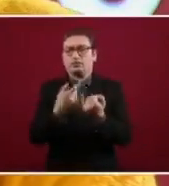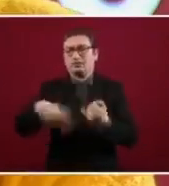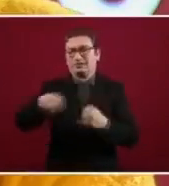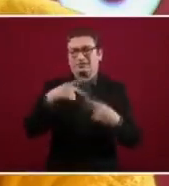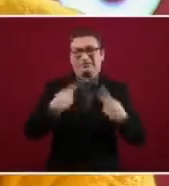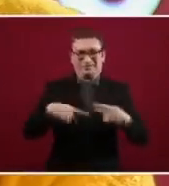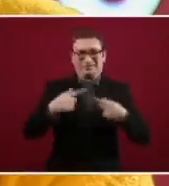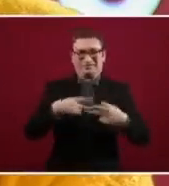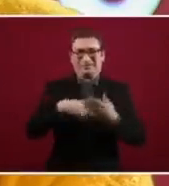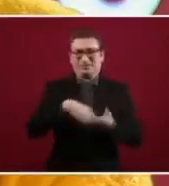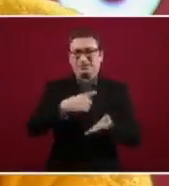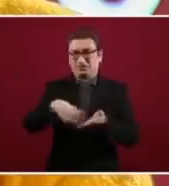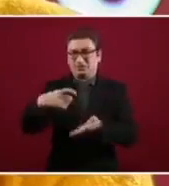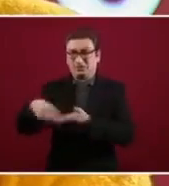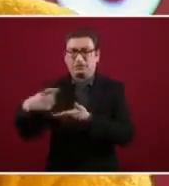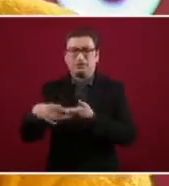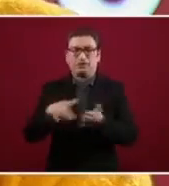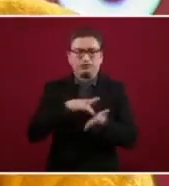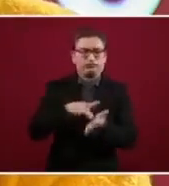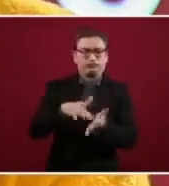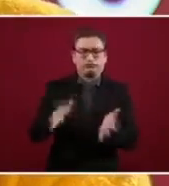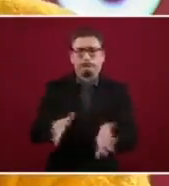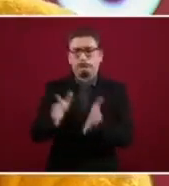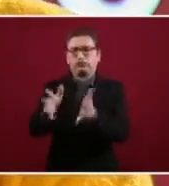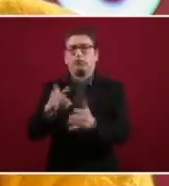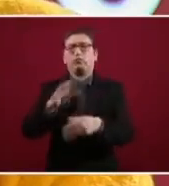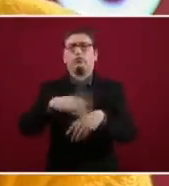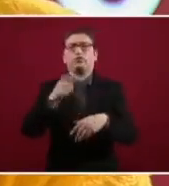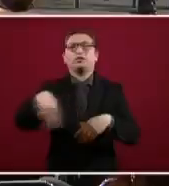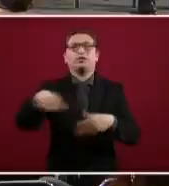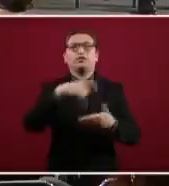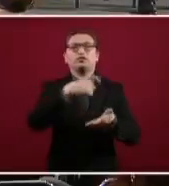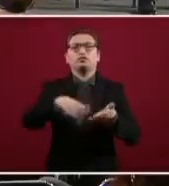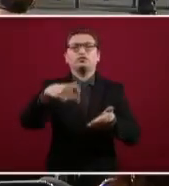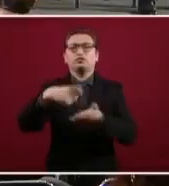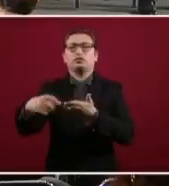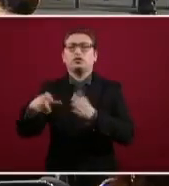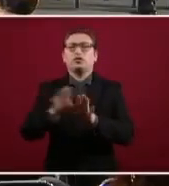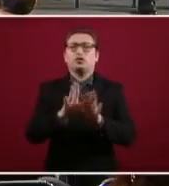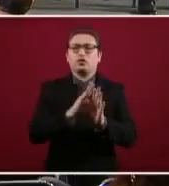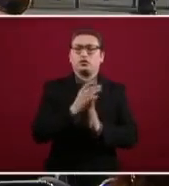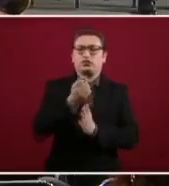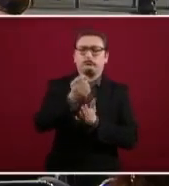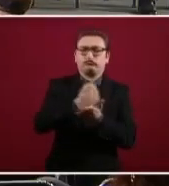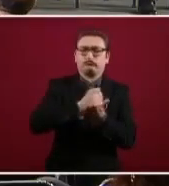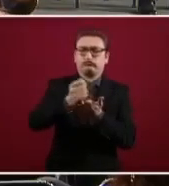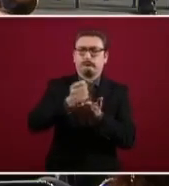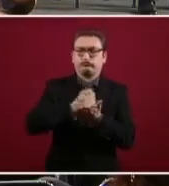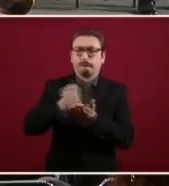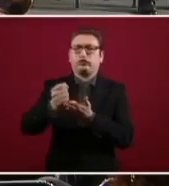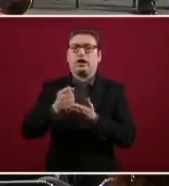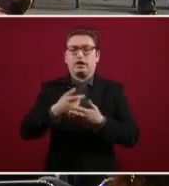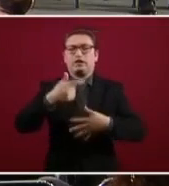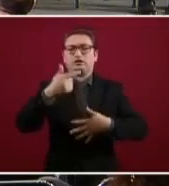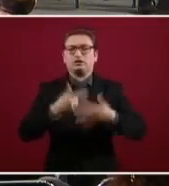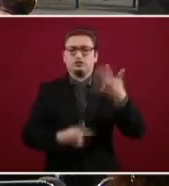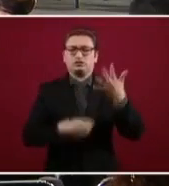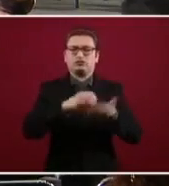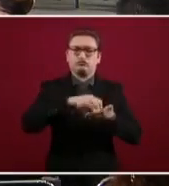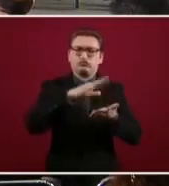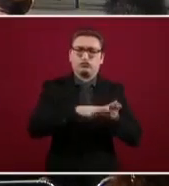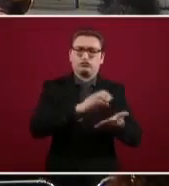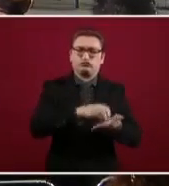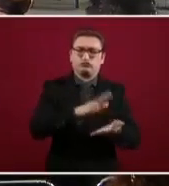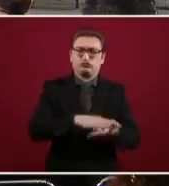consumidores que hacen sus compras con tarjeta de crédito estas quedan registradas estas compras